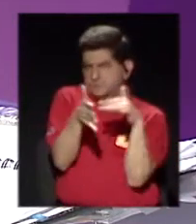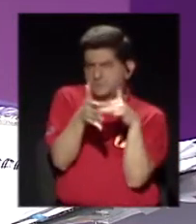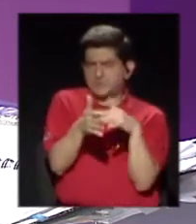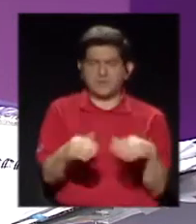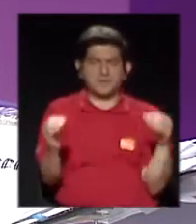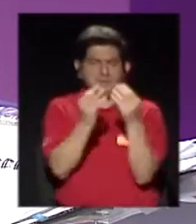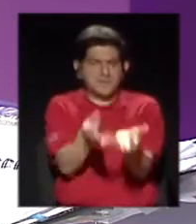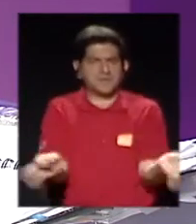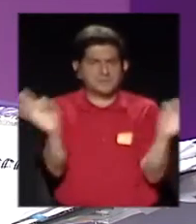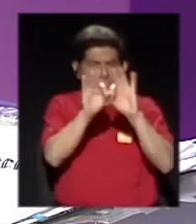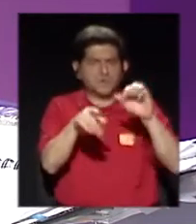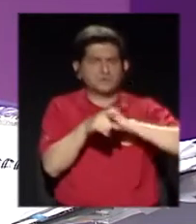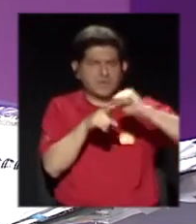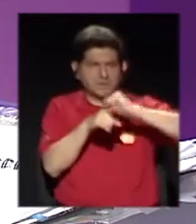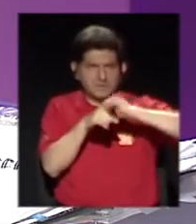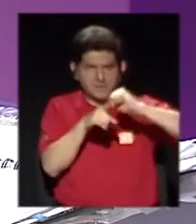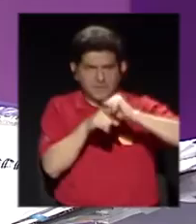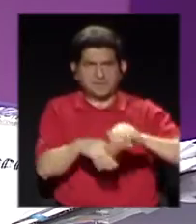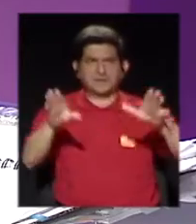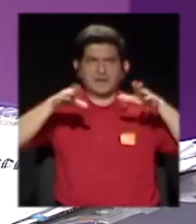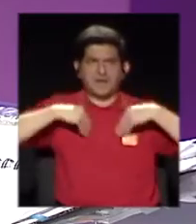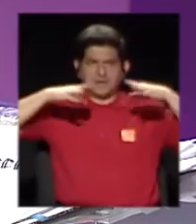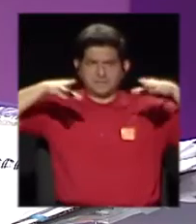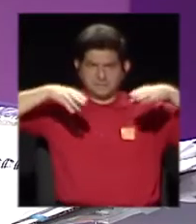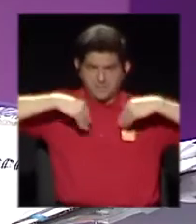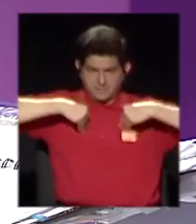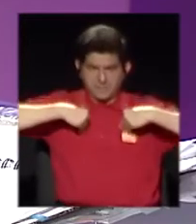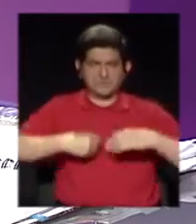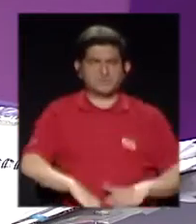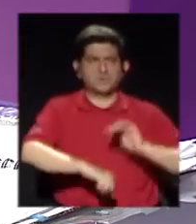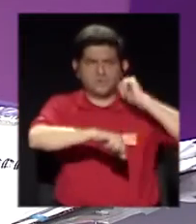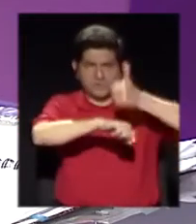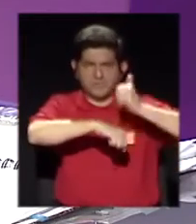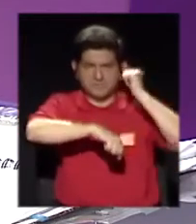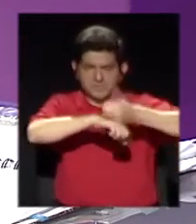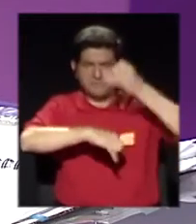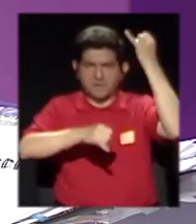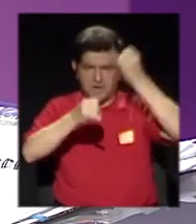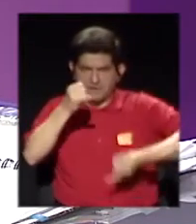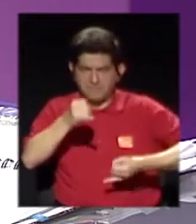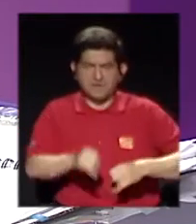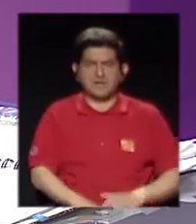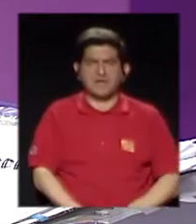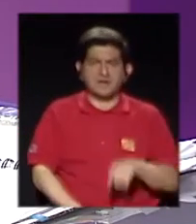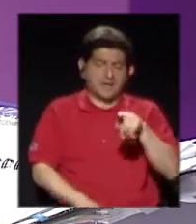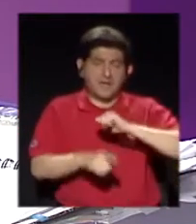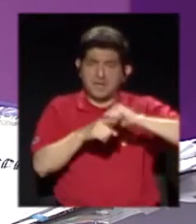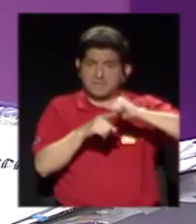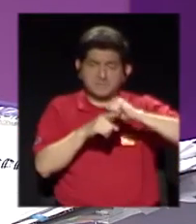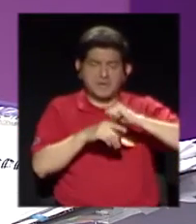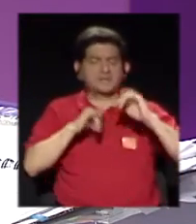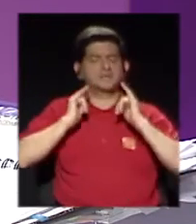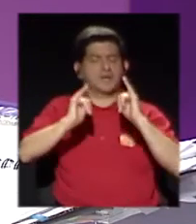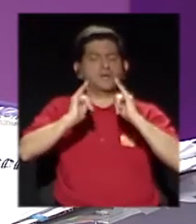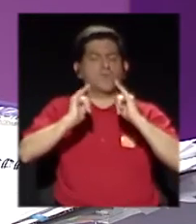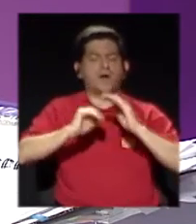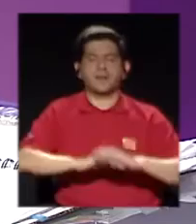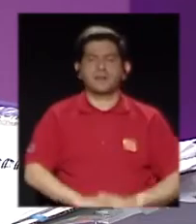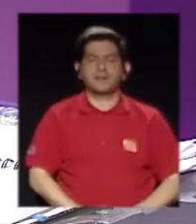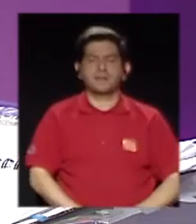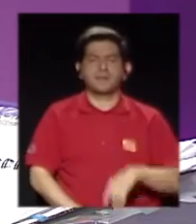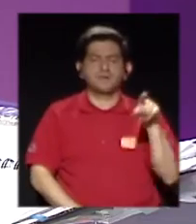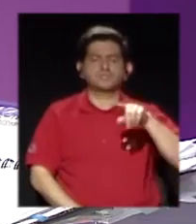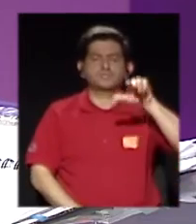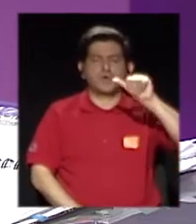esta práctica de la aceptación que se constituye al final en práctica de la igualdad en américa